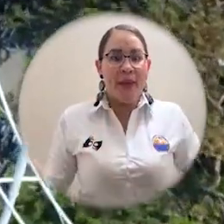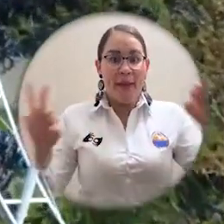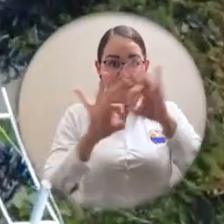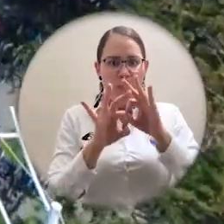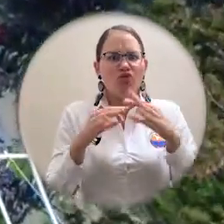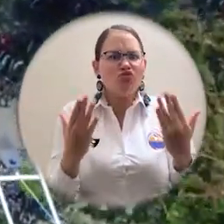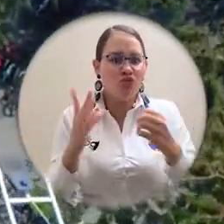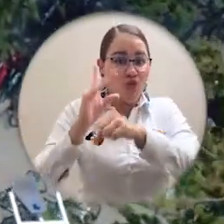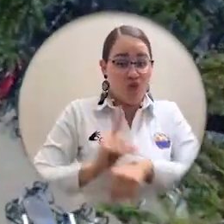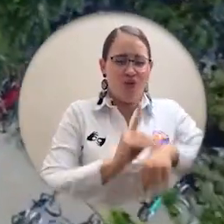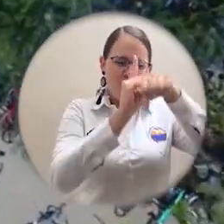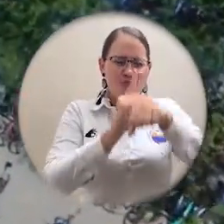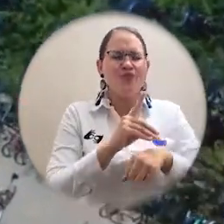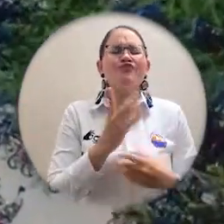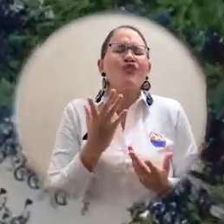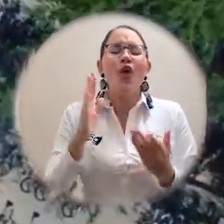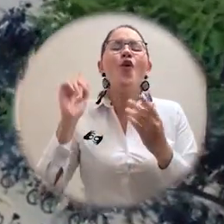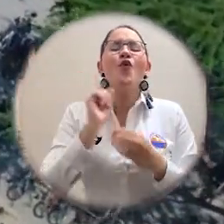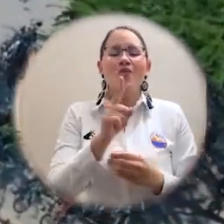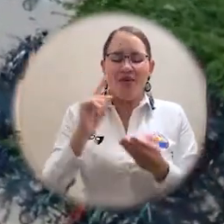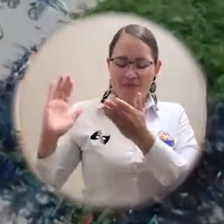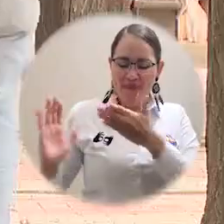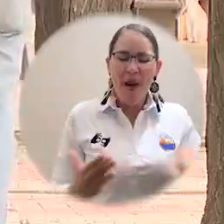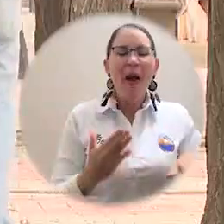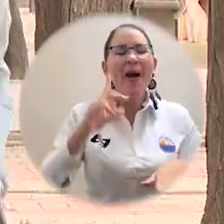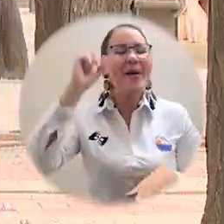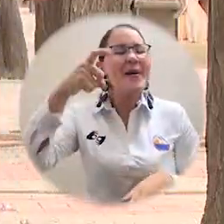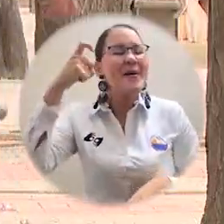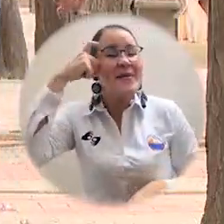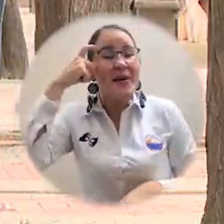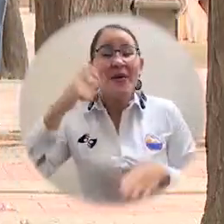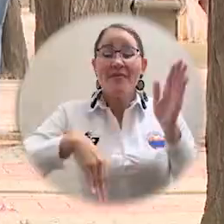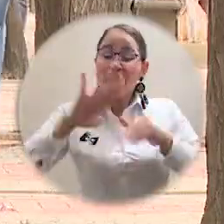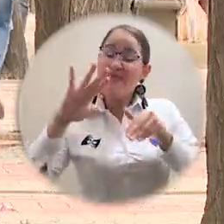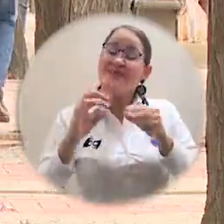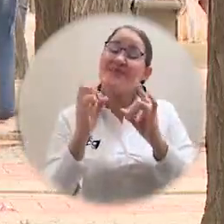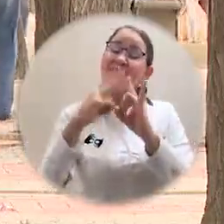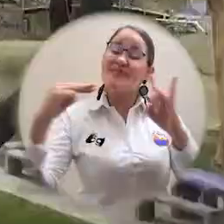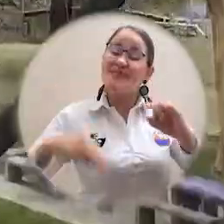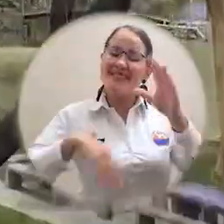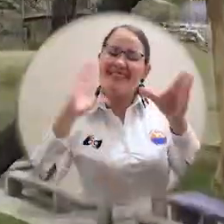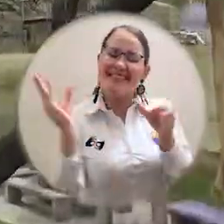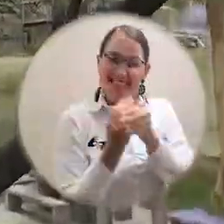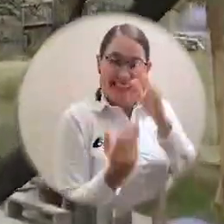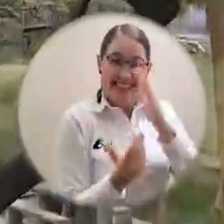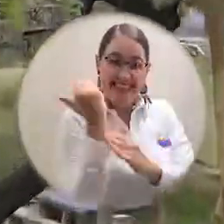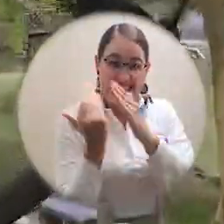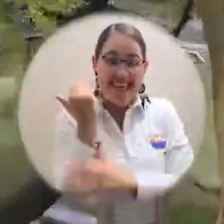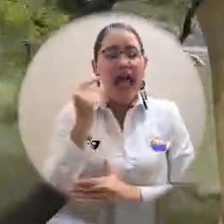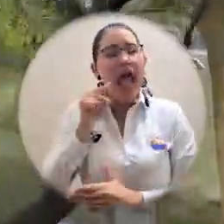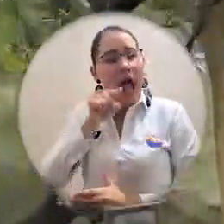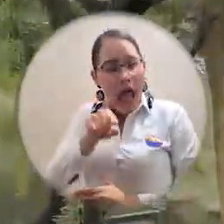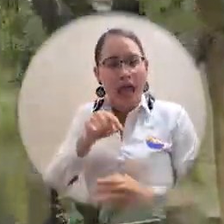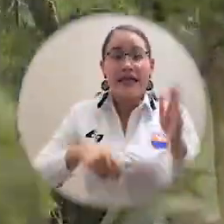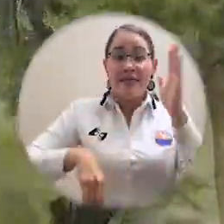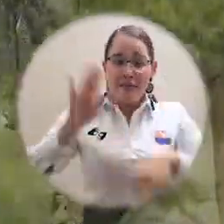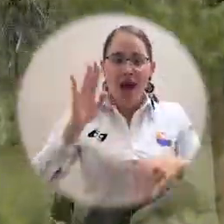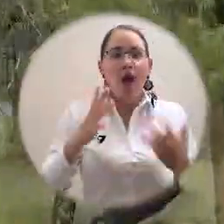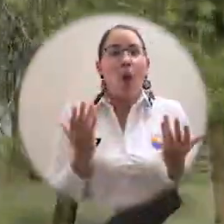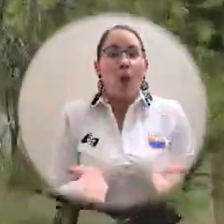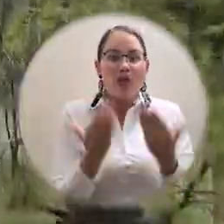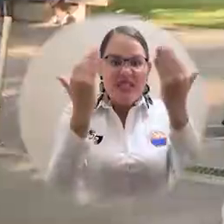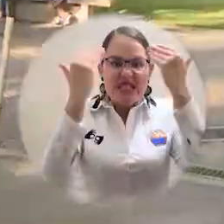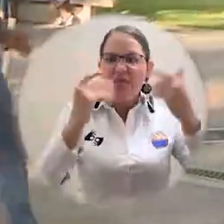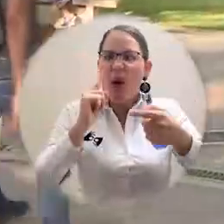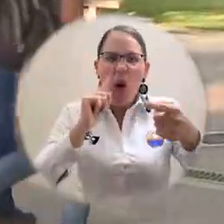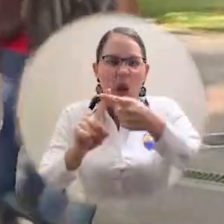Este importante doctorado, que se construyó en el marco del Plan de Gobierno por una universidad más incluyente e innovadora, es el resultado del esfuerzo de